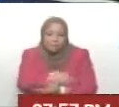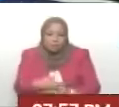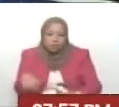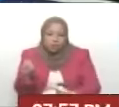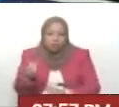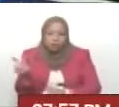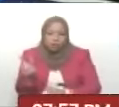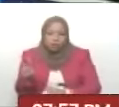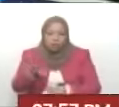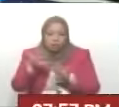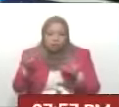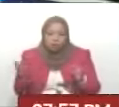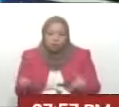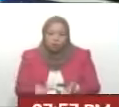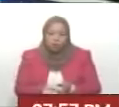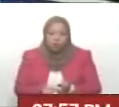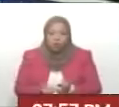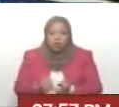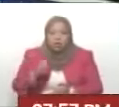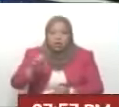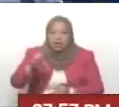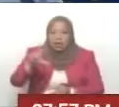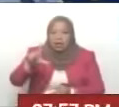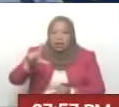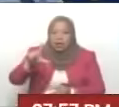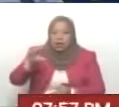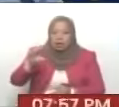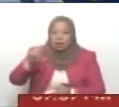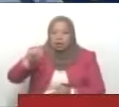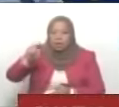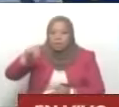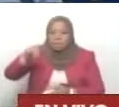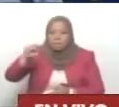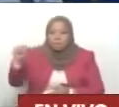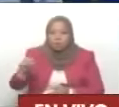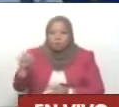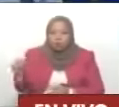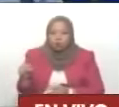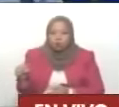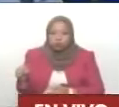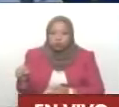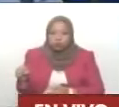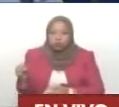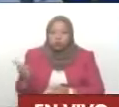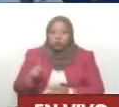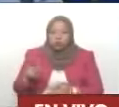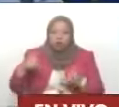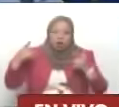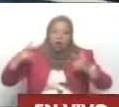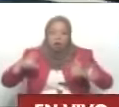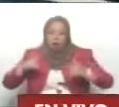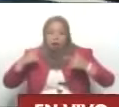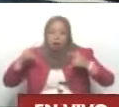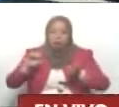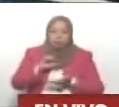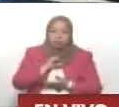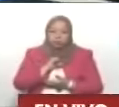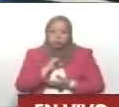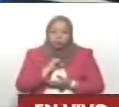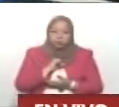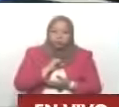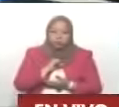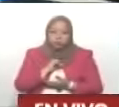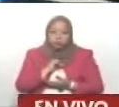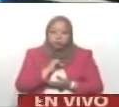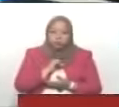copyright. Pero usted sabía eso de Telegram. ¿Qué transmites ahí? ¿Música? Meto música rockera, música salsa, música